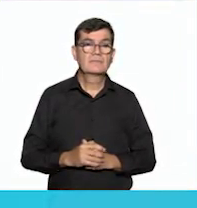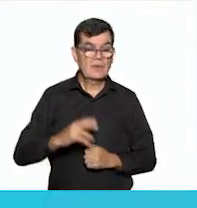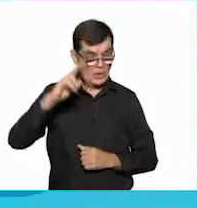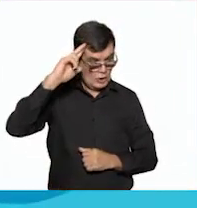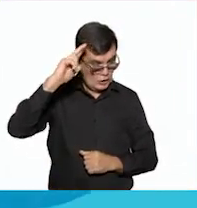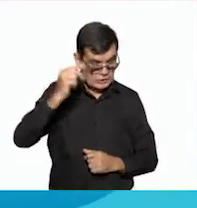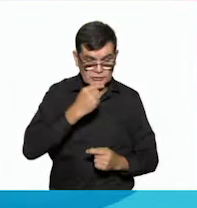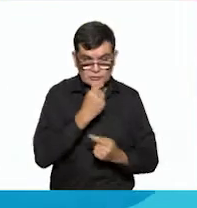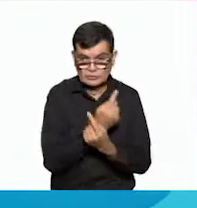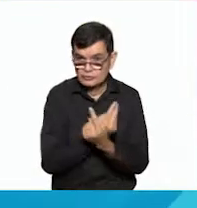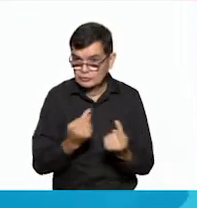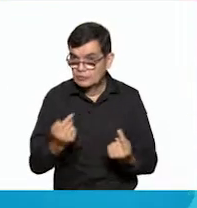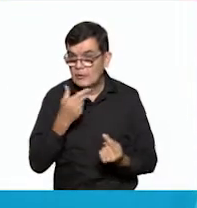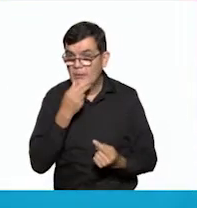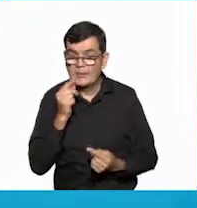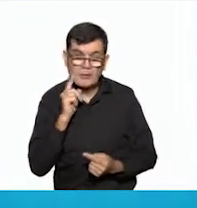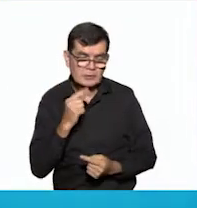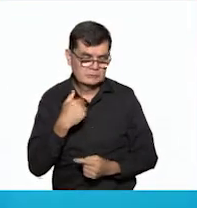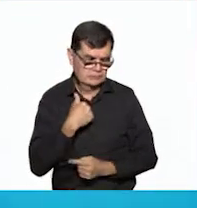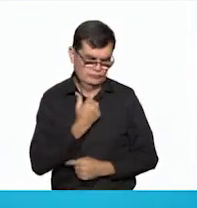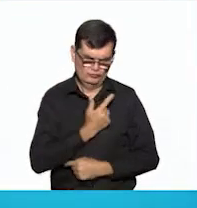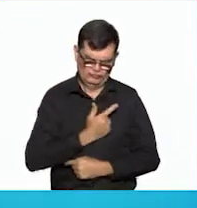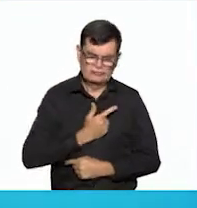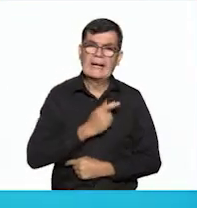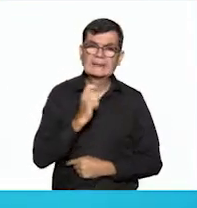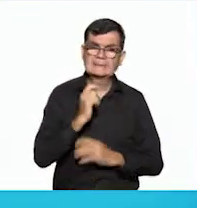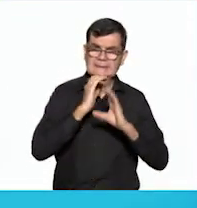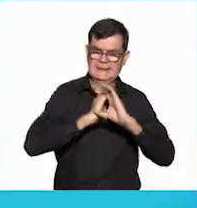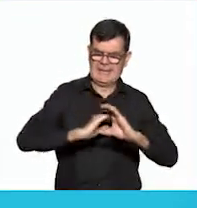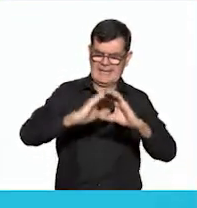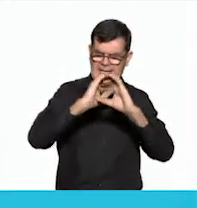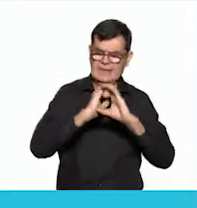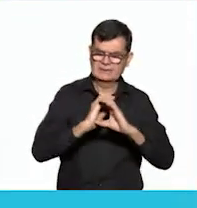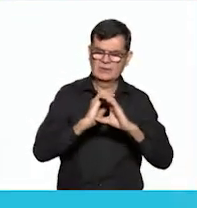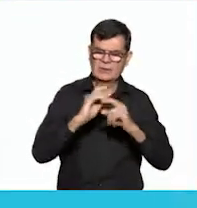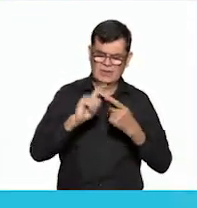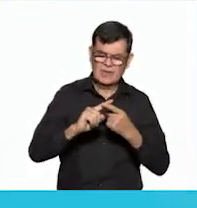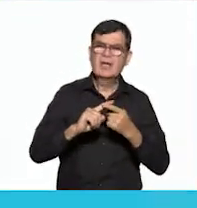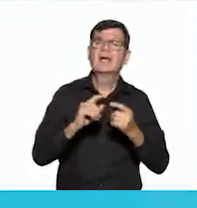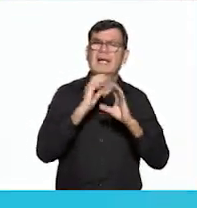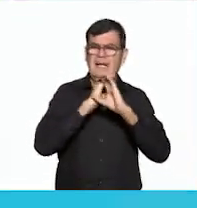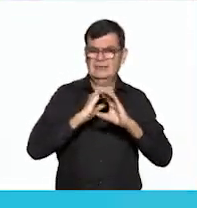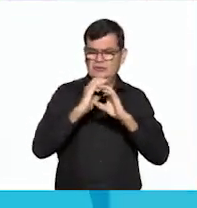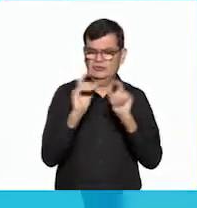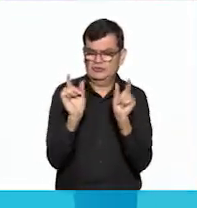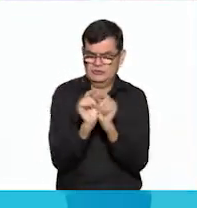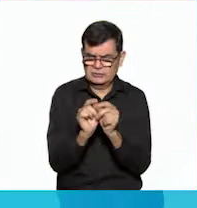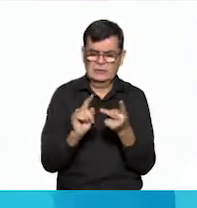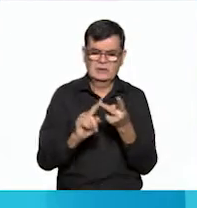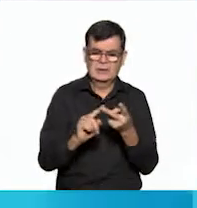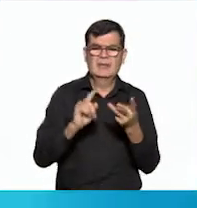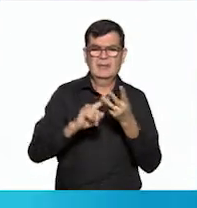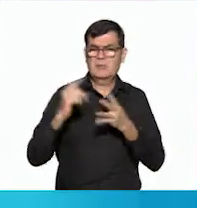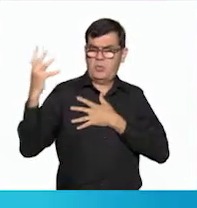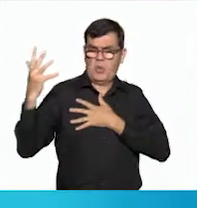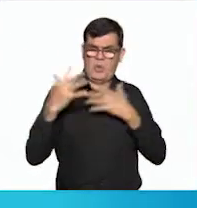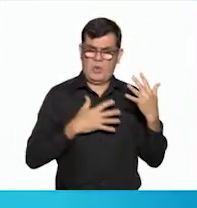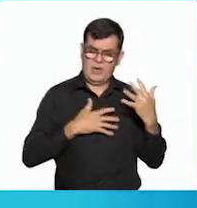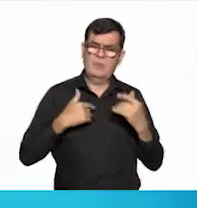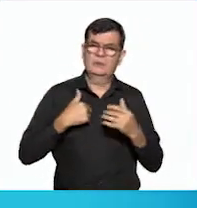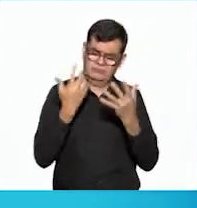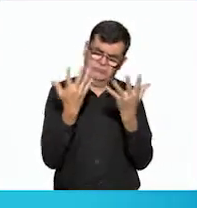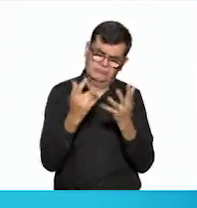Hola, niñas y niños. Como nos gusta disfrutar de las canciones, las rondas y los poemas, queremos compartir algunas de